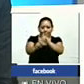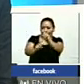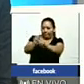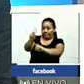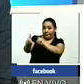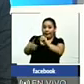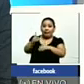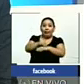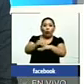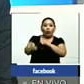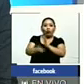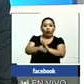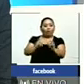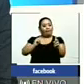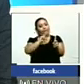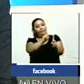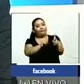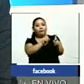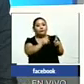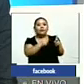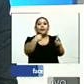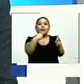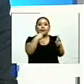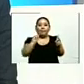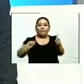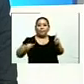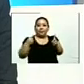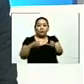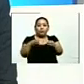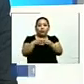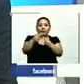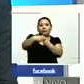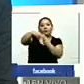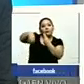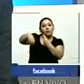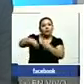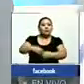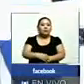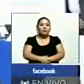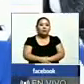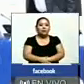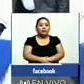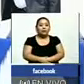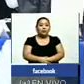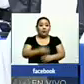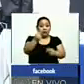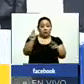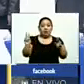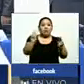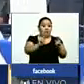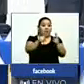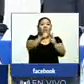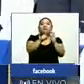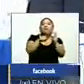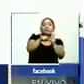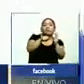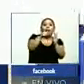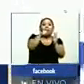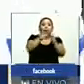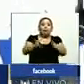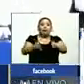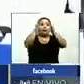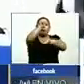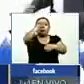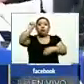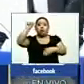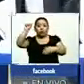los diputados. El partido Gana fue el que inició este proceso. Los candidatos a magistrados del Tribunal Supremo Electoral